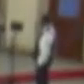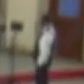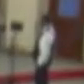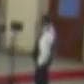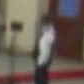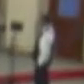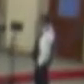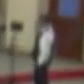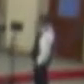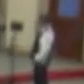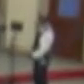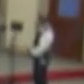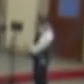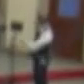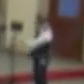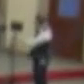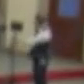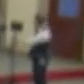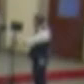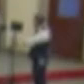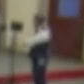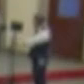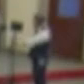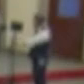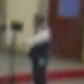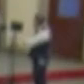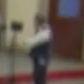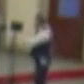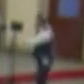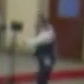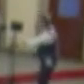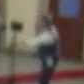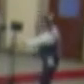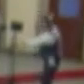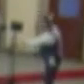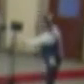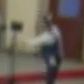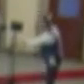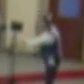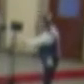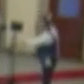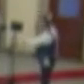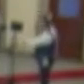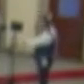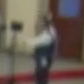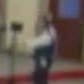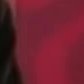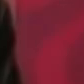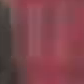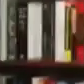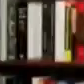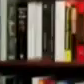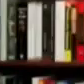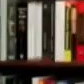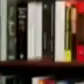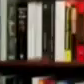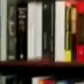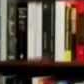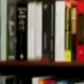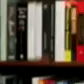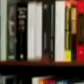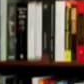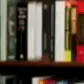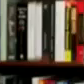Pablo se la da a la reportera de periódicos Gili de Sonora, de repente al de Reforma para pelearse con él, al